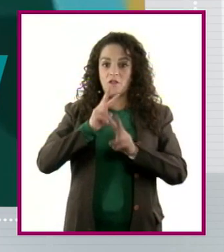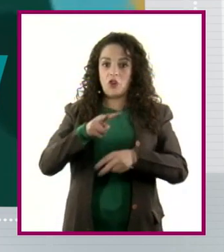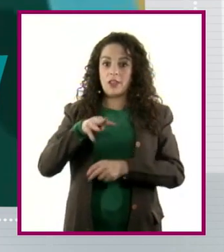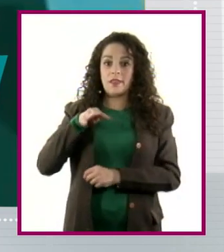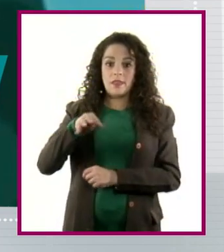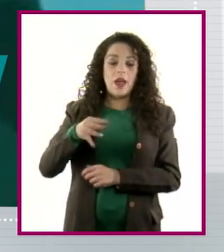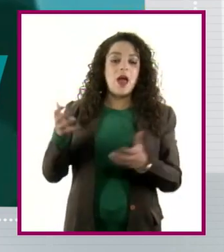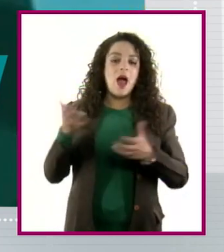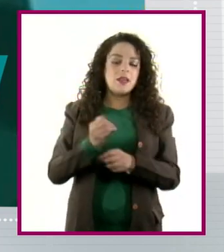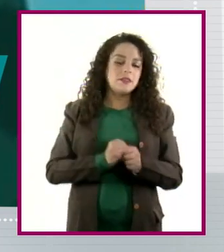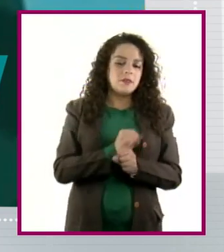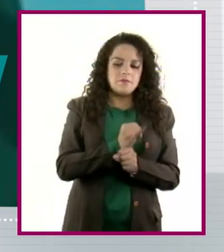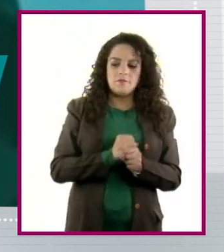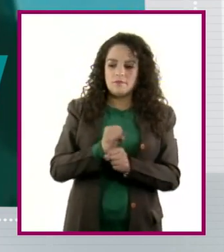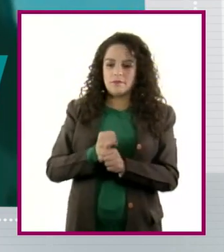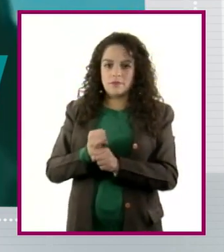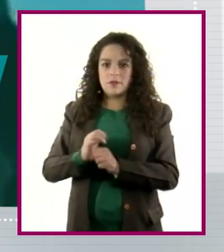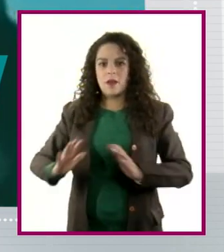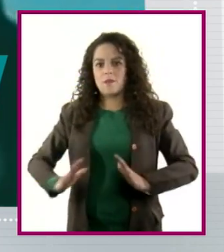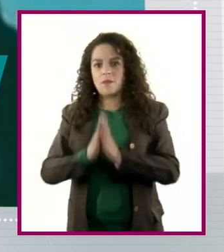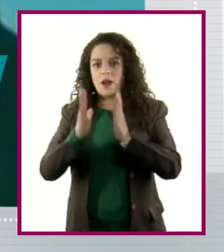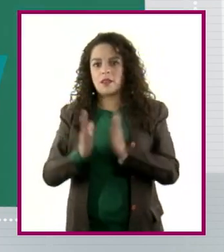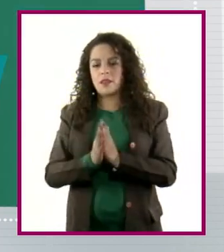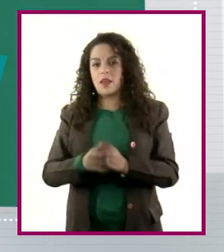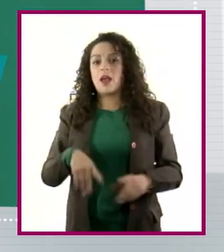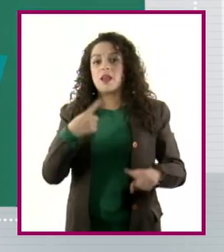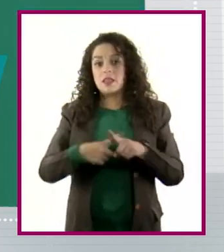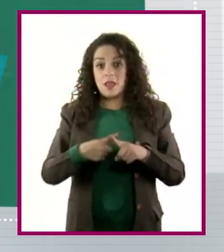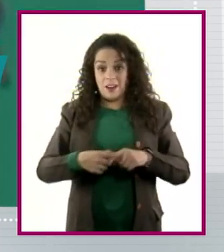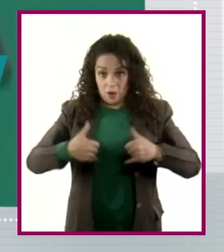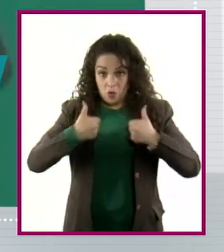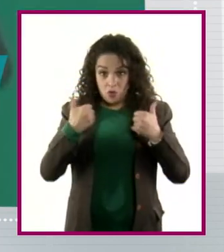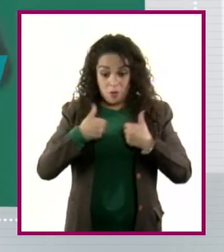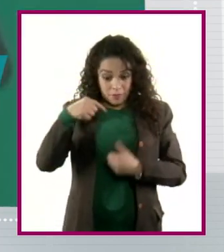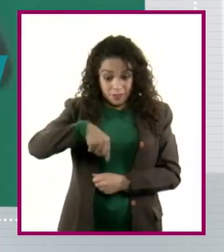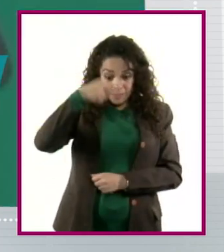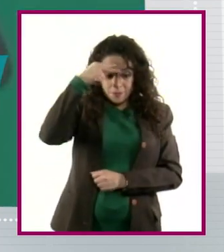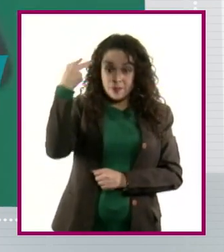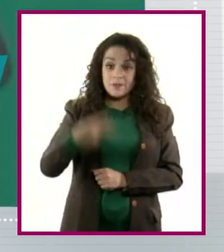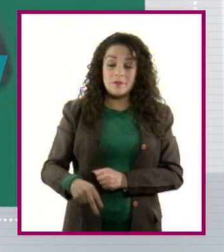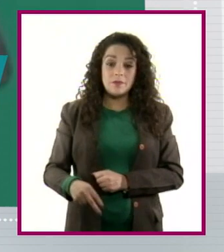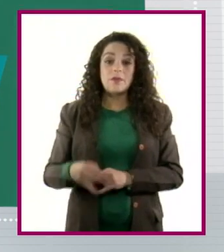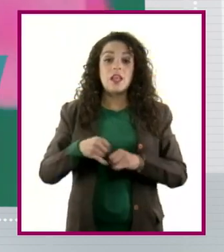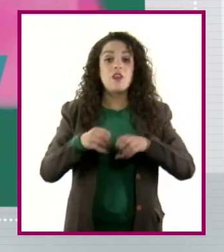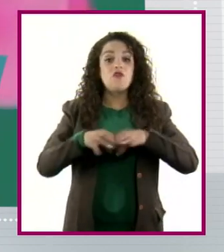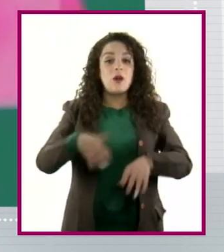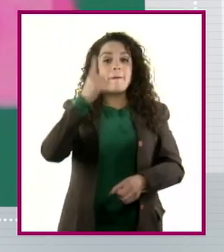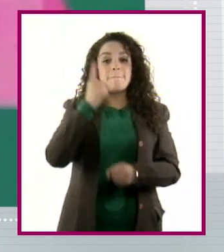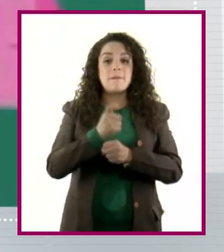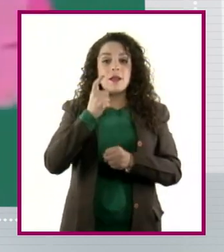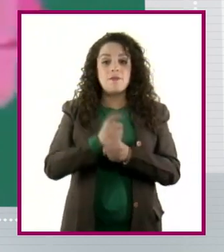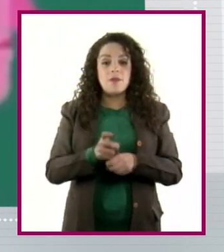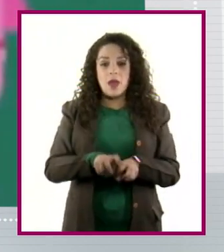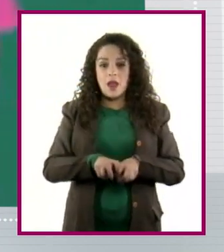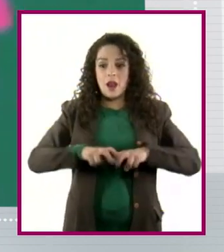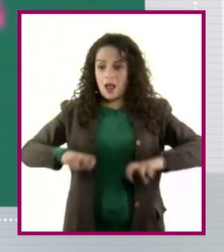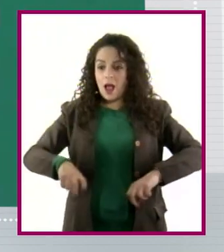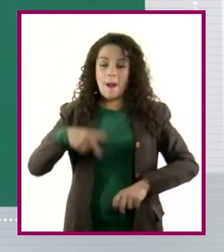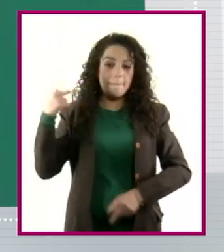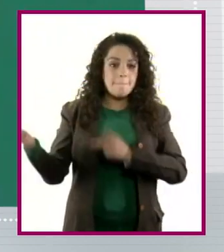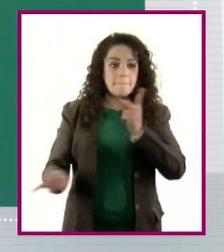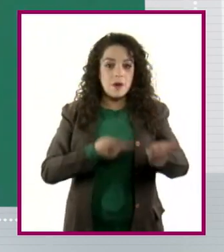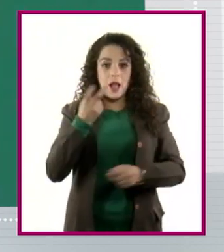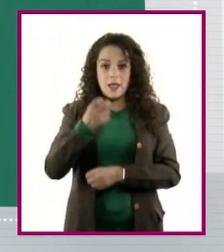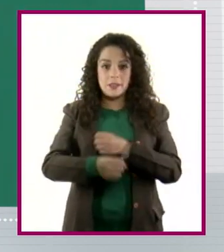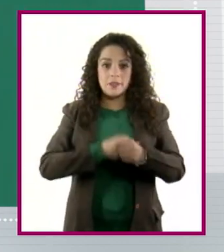realizando investigaciones con la participación directa de las y los jóvenes de México. En el informe de la primera ronda del estudio publicado este